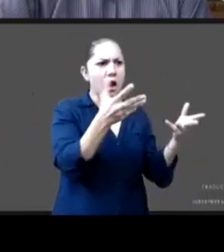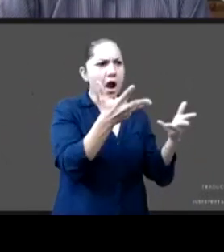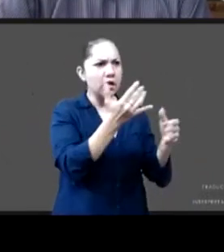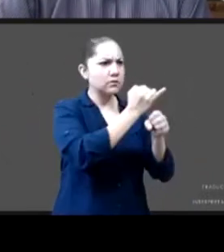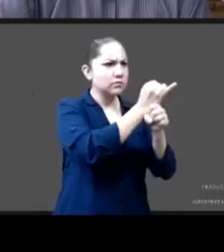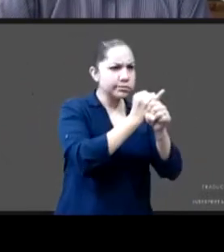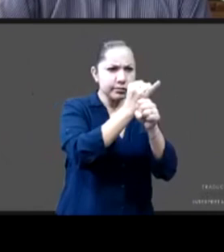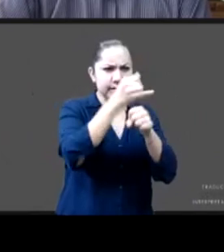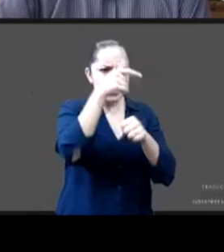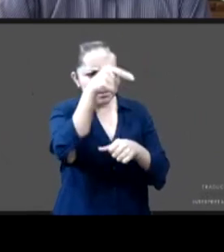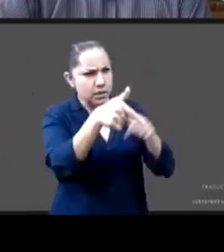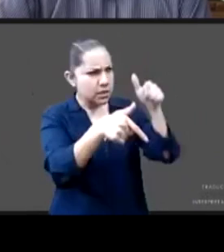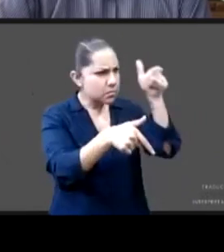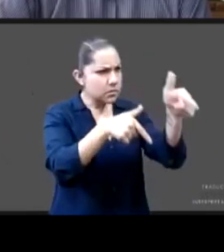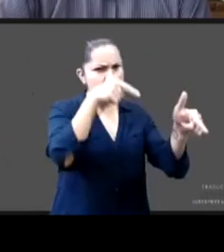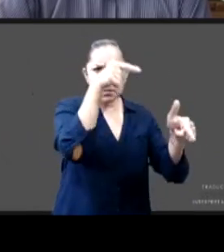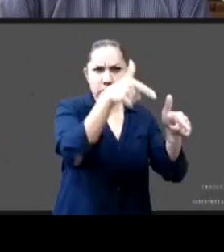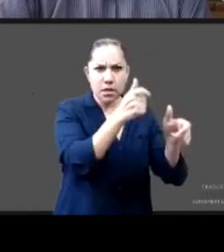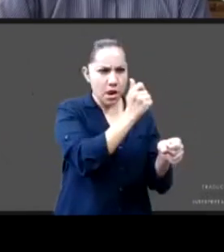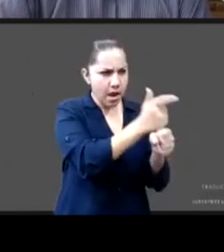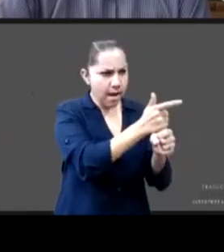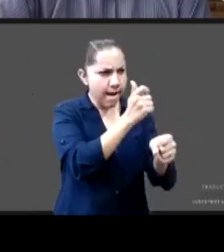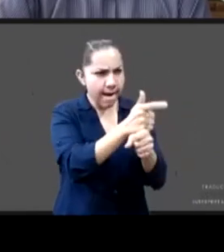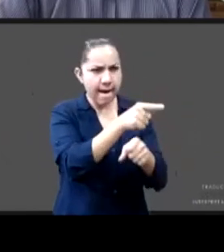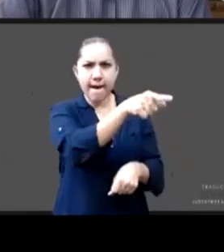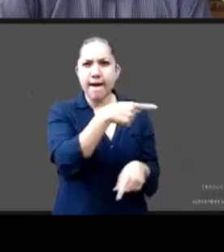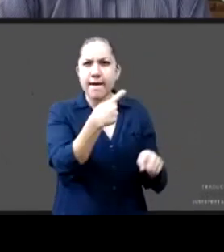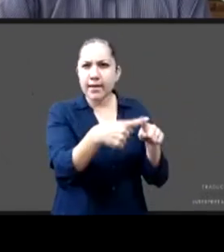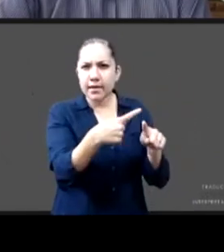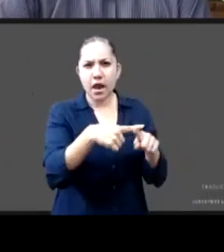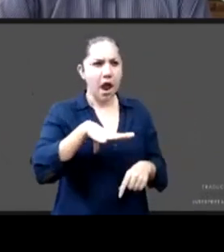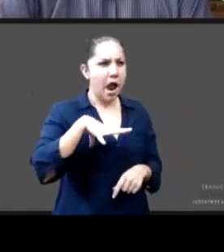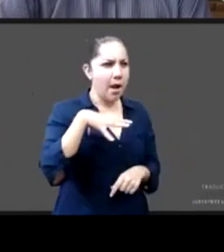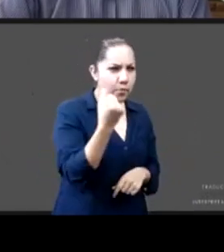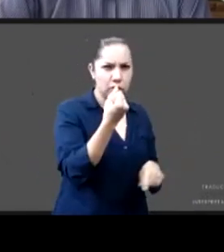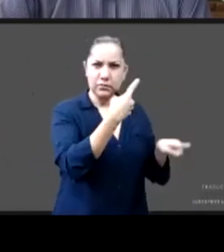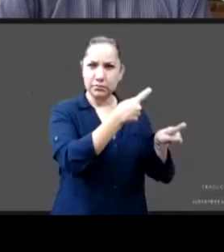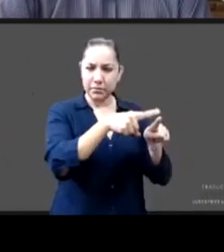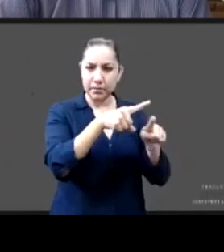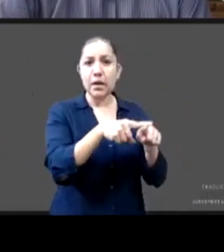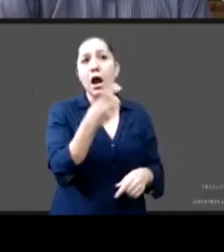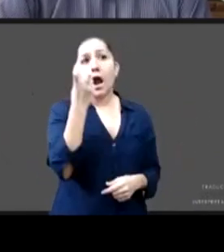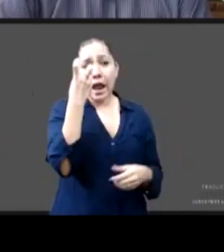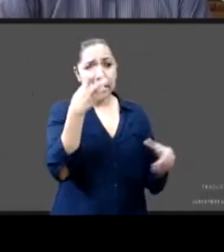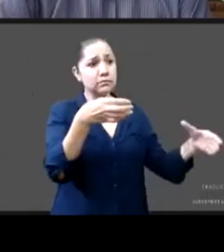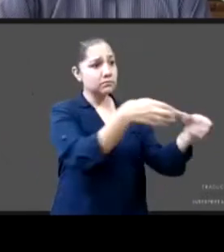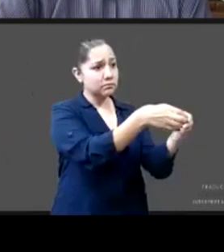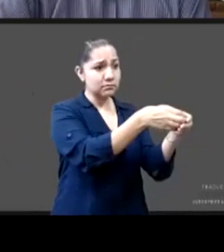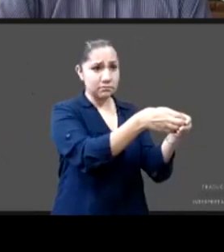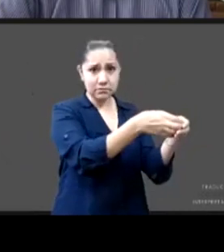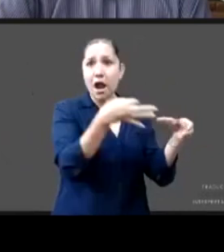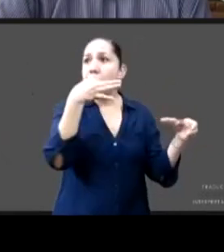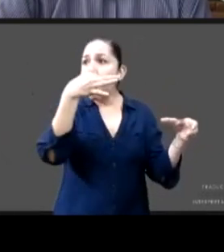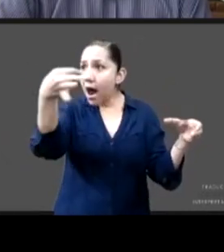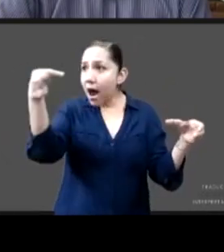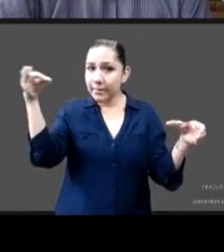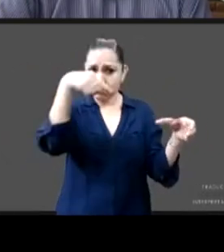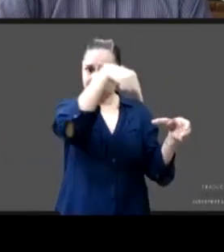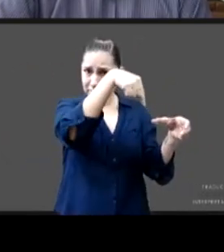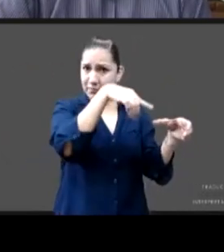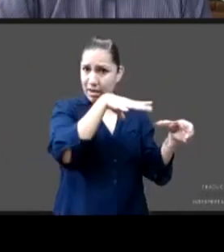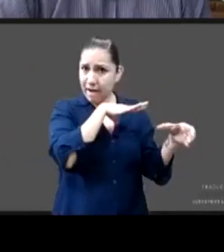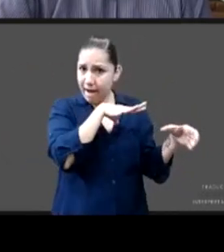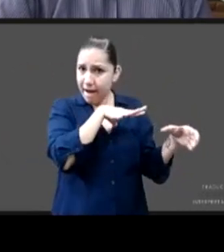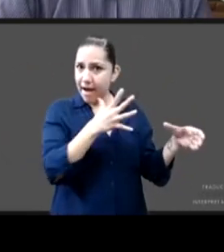Hacer esa sensibilización, porque el problema que tenemos es que las personas creen que, primero, no tenemos un derecho en el